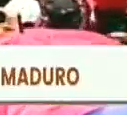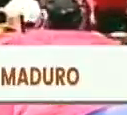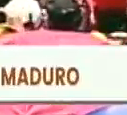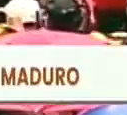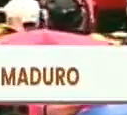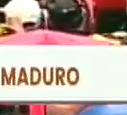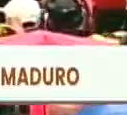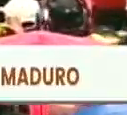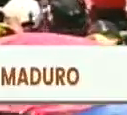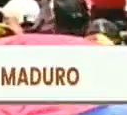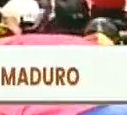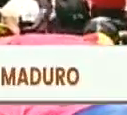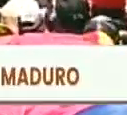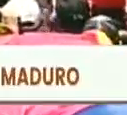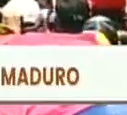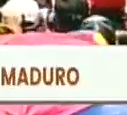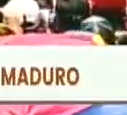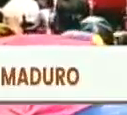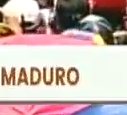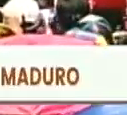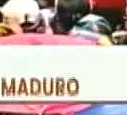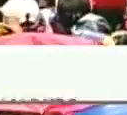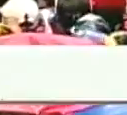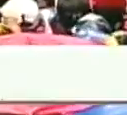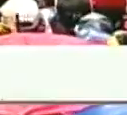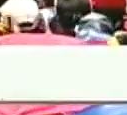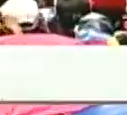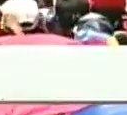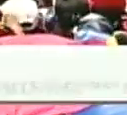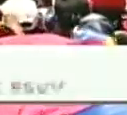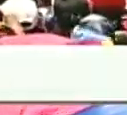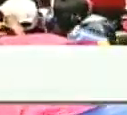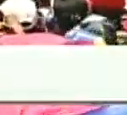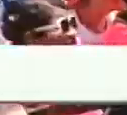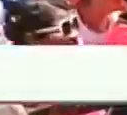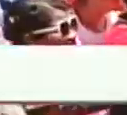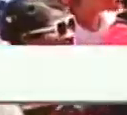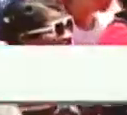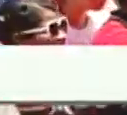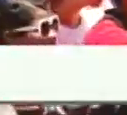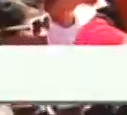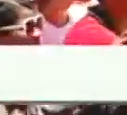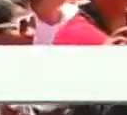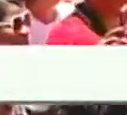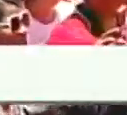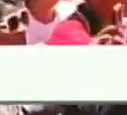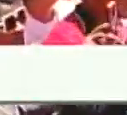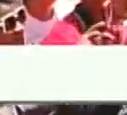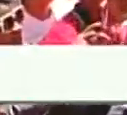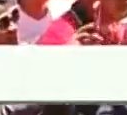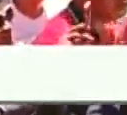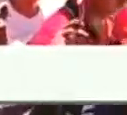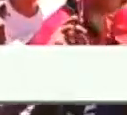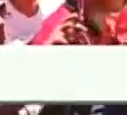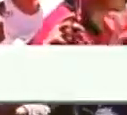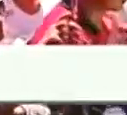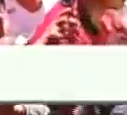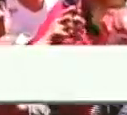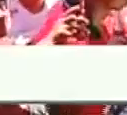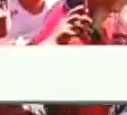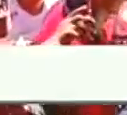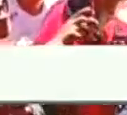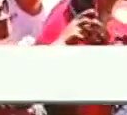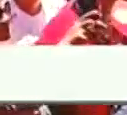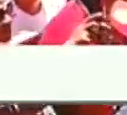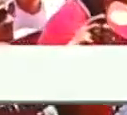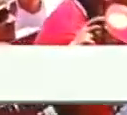Cuidado que te moja, me dijo. La pepa de sol que está pegando aquí, linda y bella. ¿Qué es